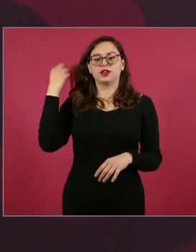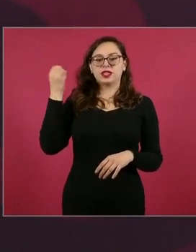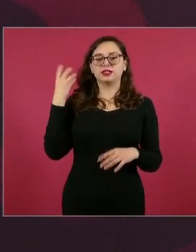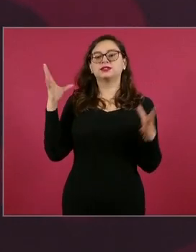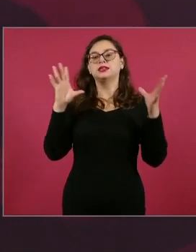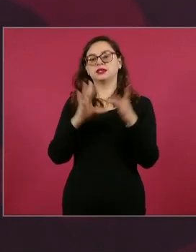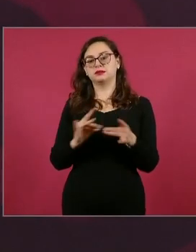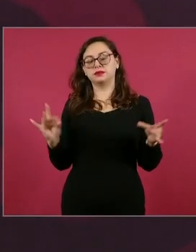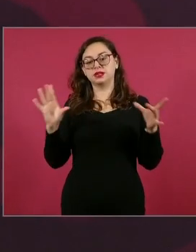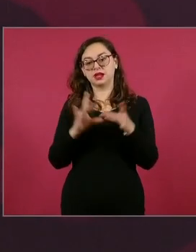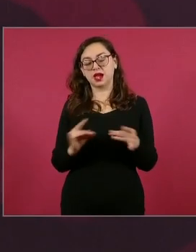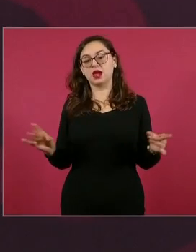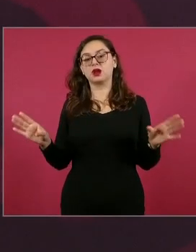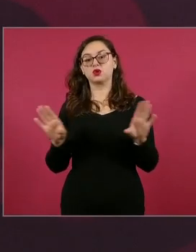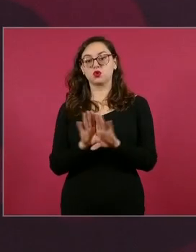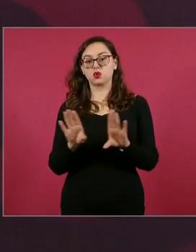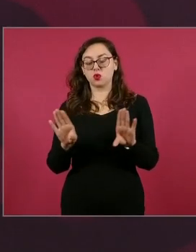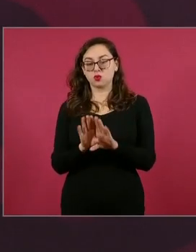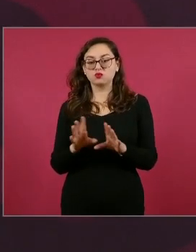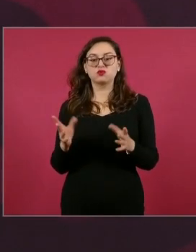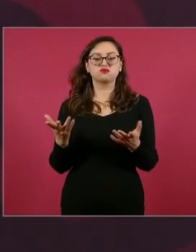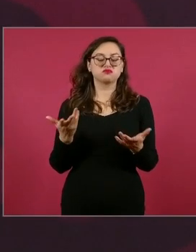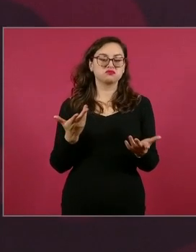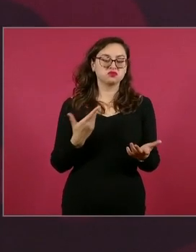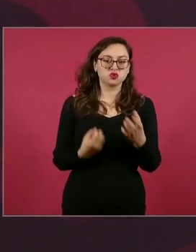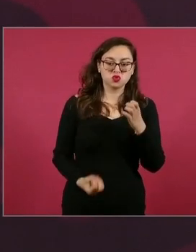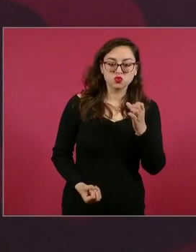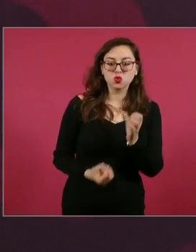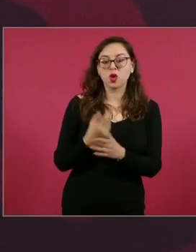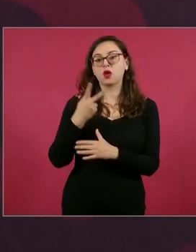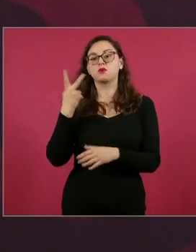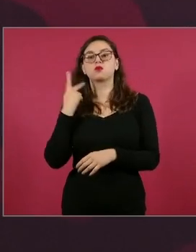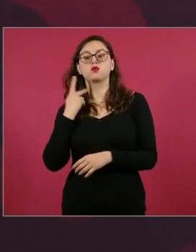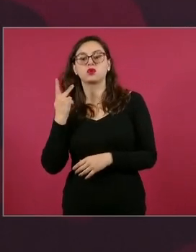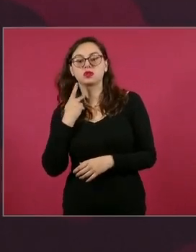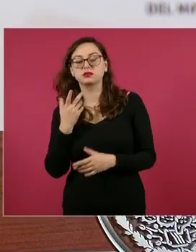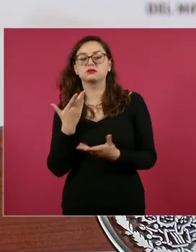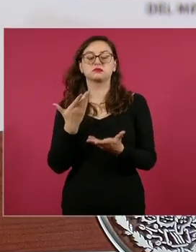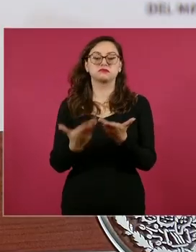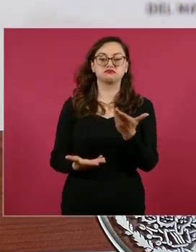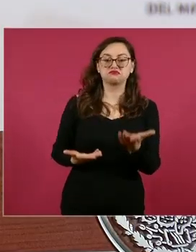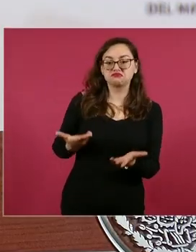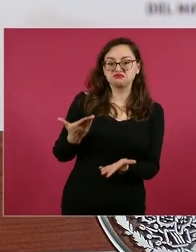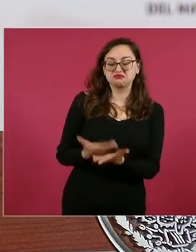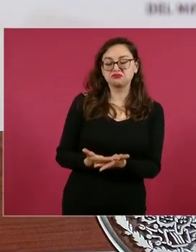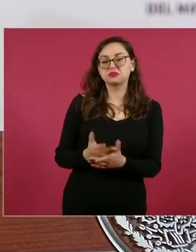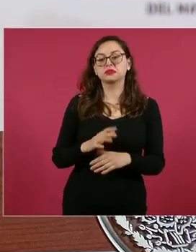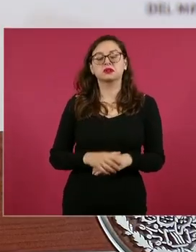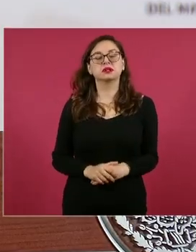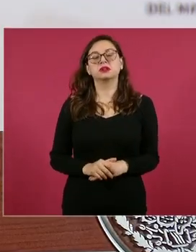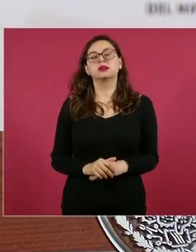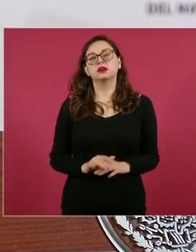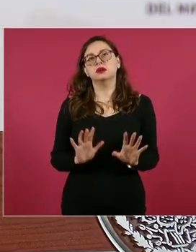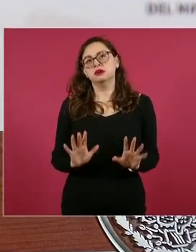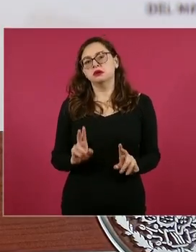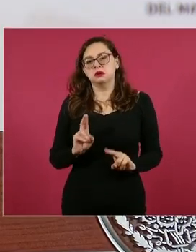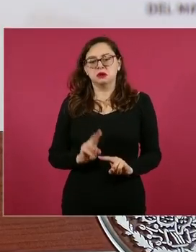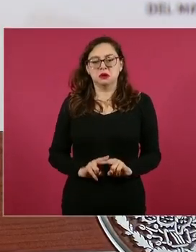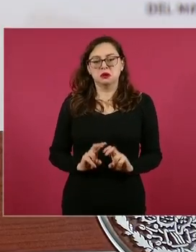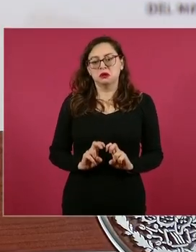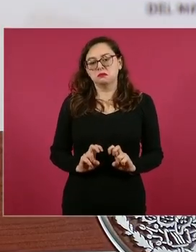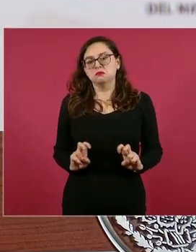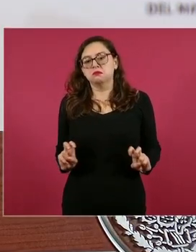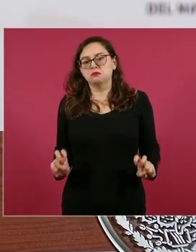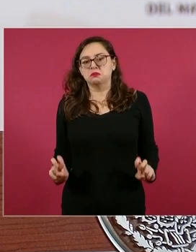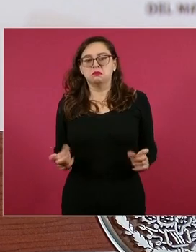movimiento y estamos Este ahí ya sentados y